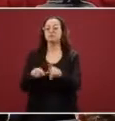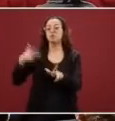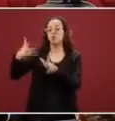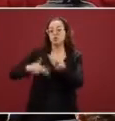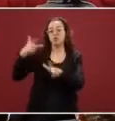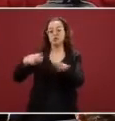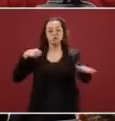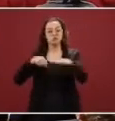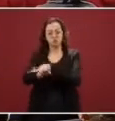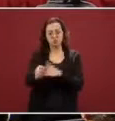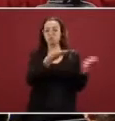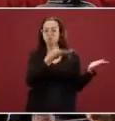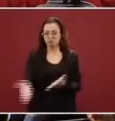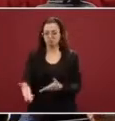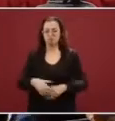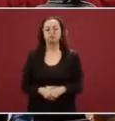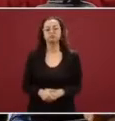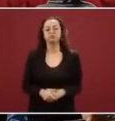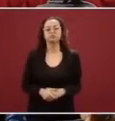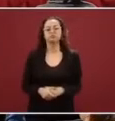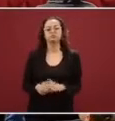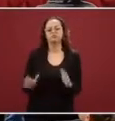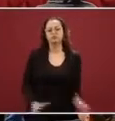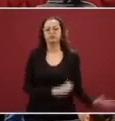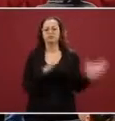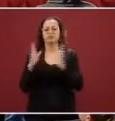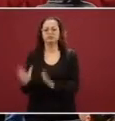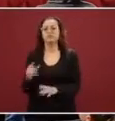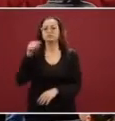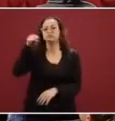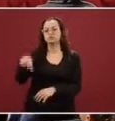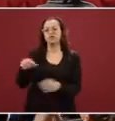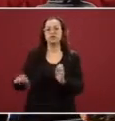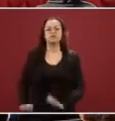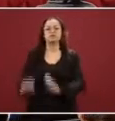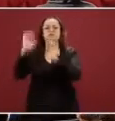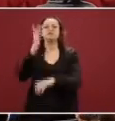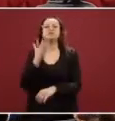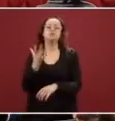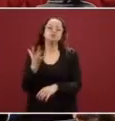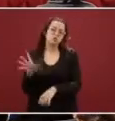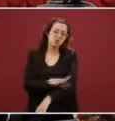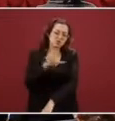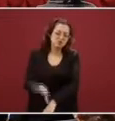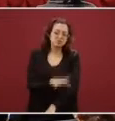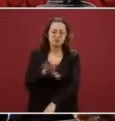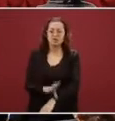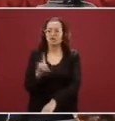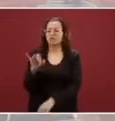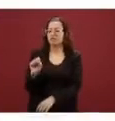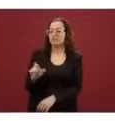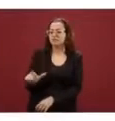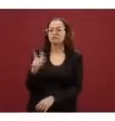favor. La terminal de combustibles y su red de distribución. También efectivamente se avanza conforme